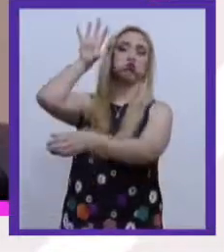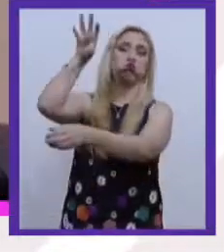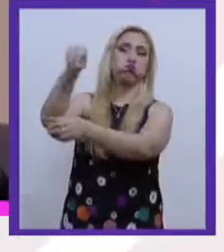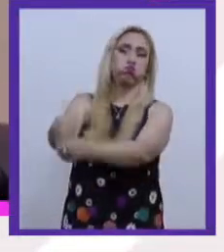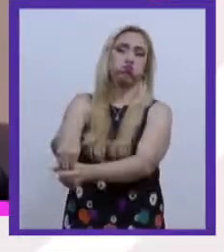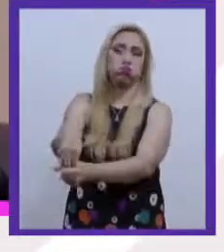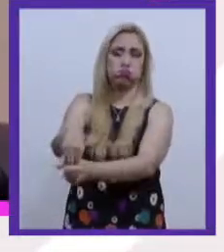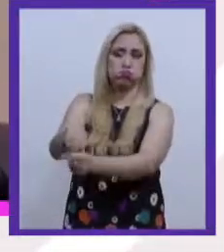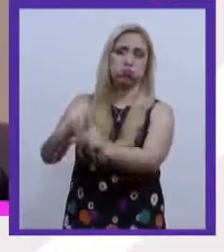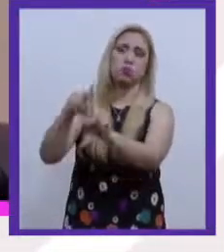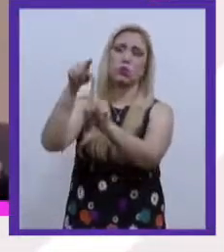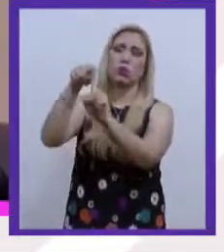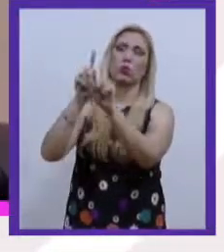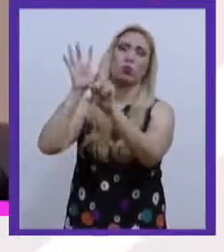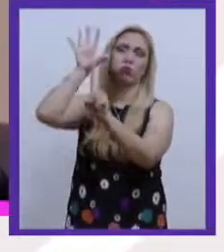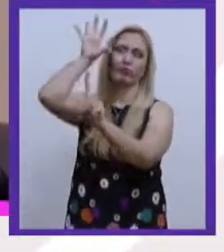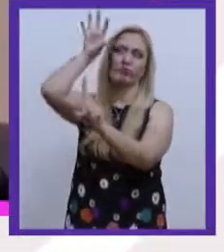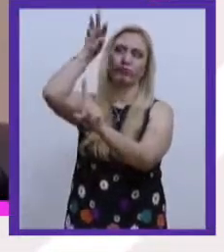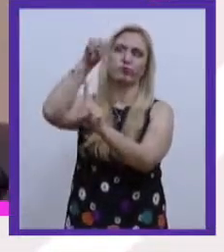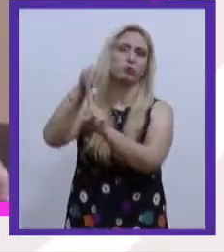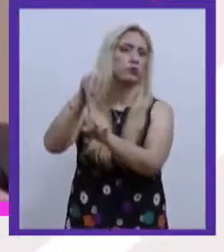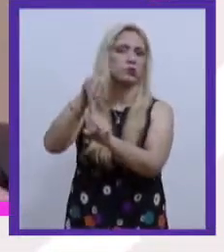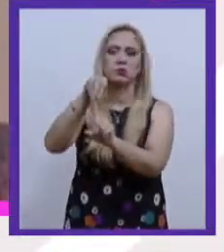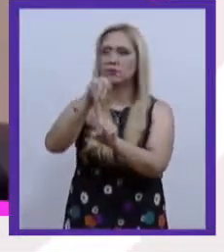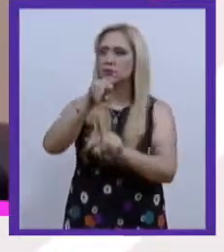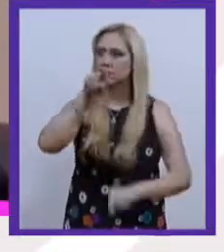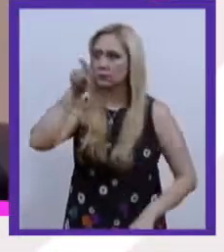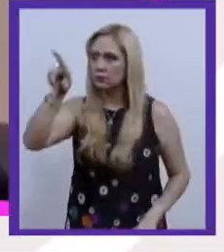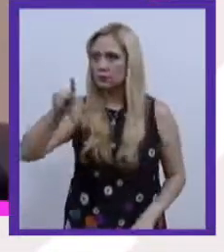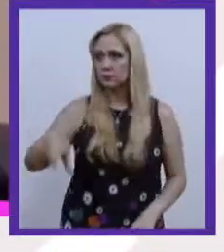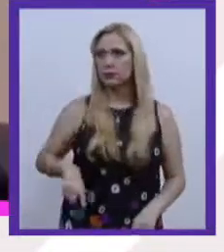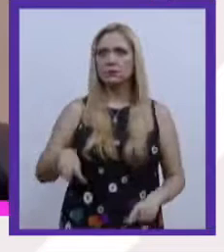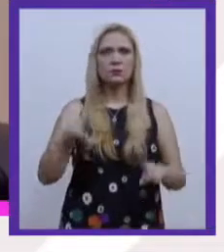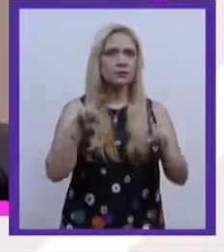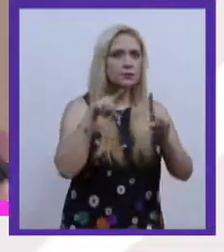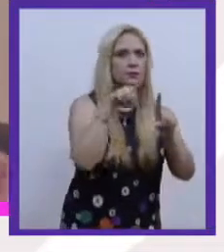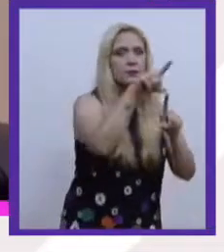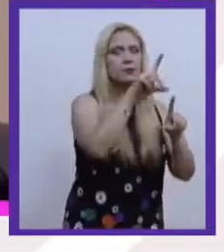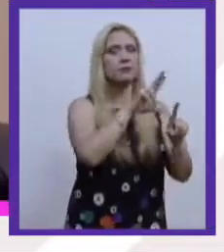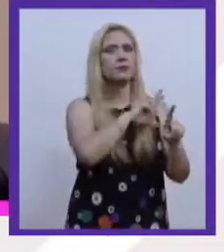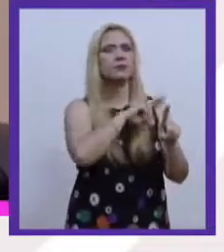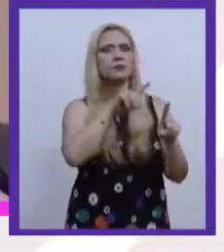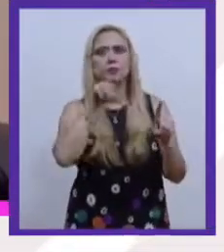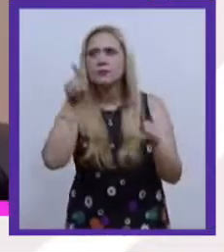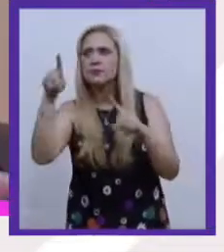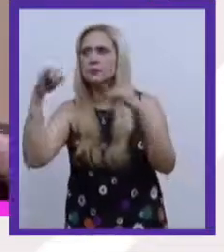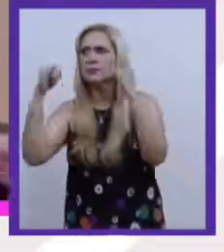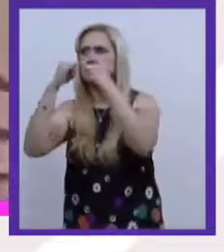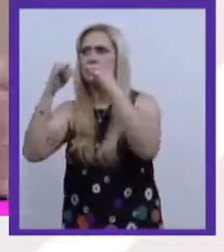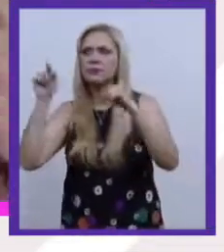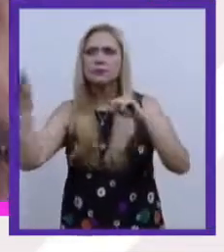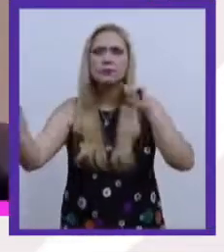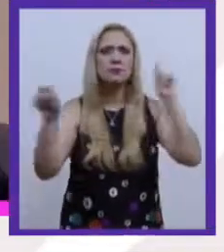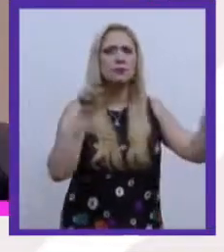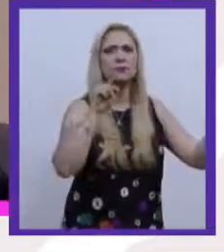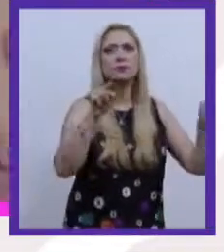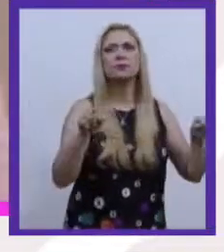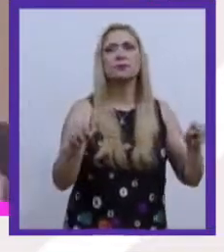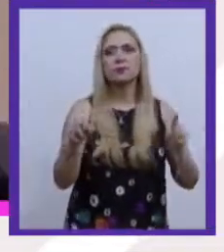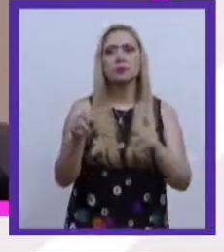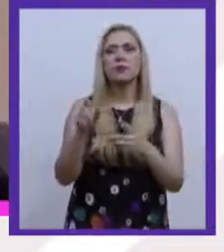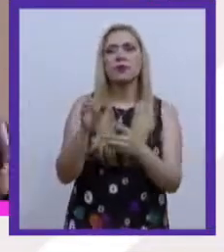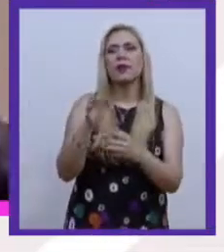la corresponsabilidad del Estado, de la iniciativa privada, de otros actores económicos y sociales, para que en